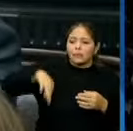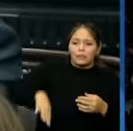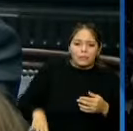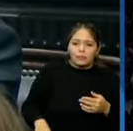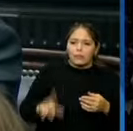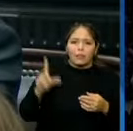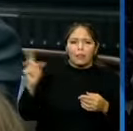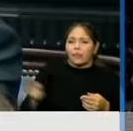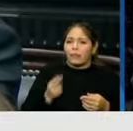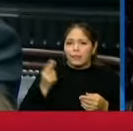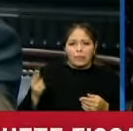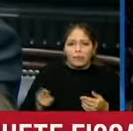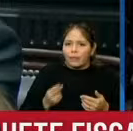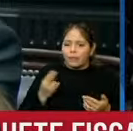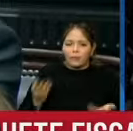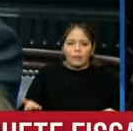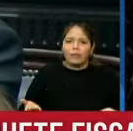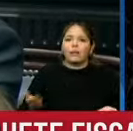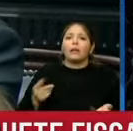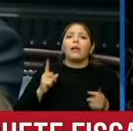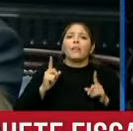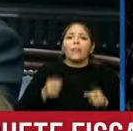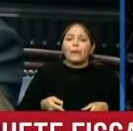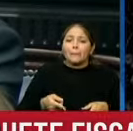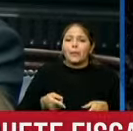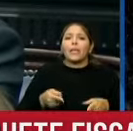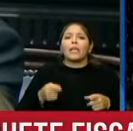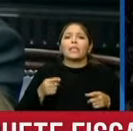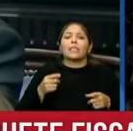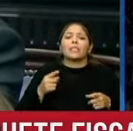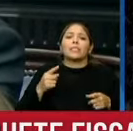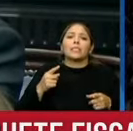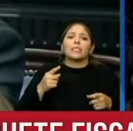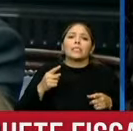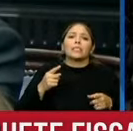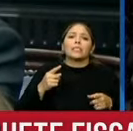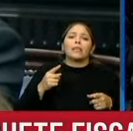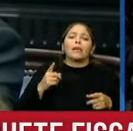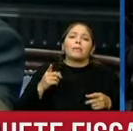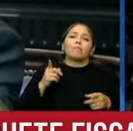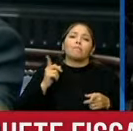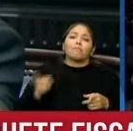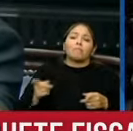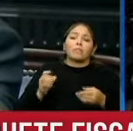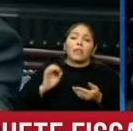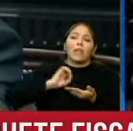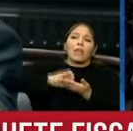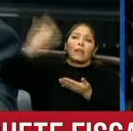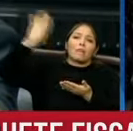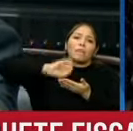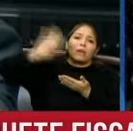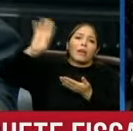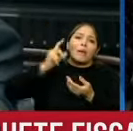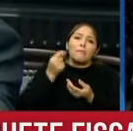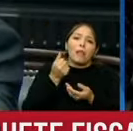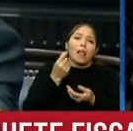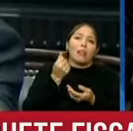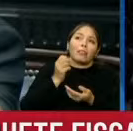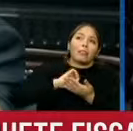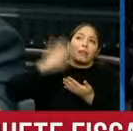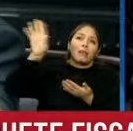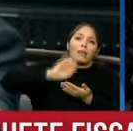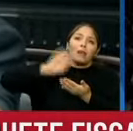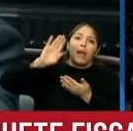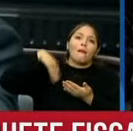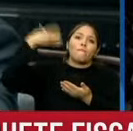¡Vamos! Con la actuación y todo. ¡Qué genial! ¡Qué genial! Te acabo de mandar, Pablo, te acabo de mandar una foto, que es una